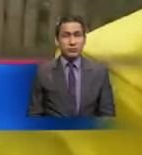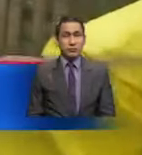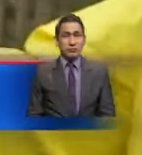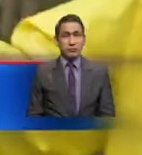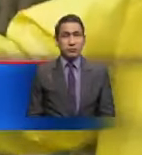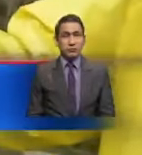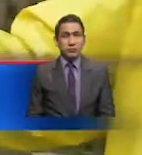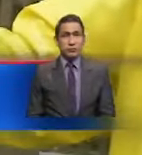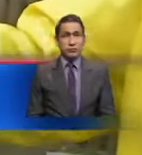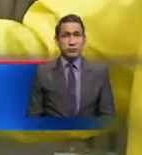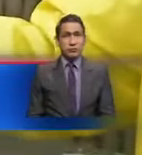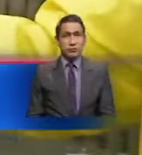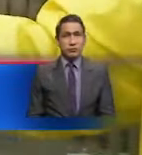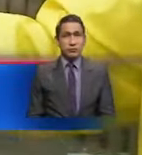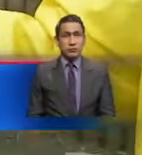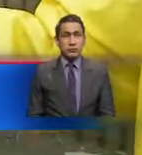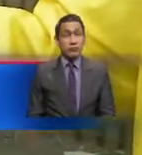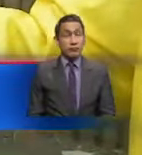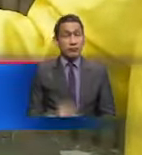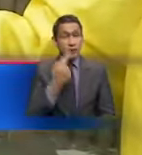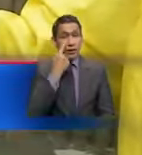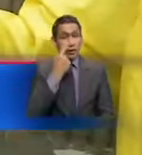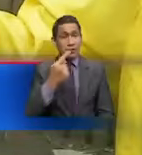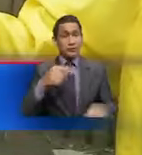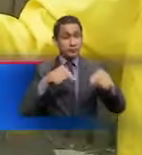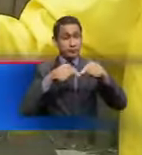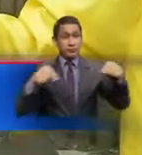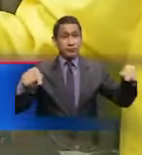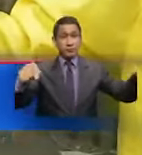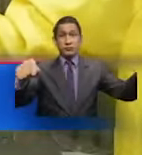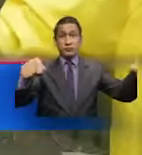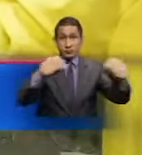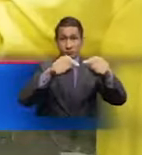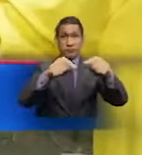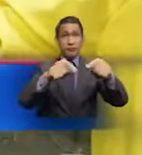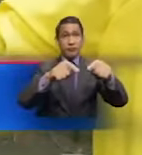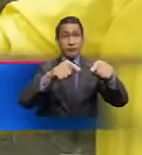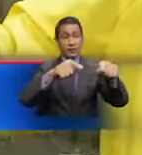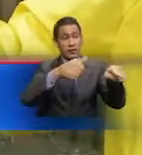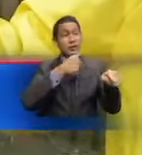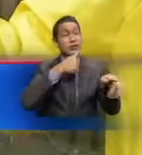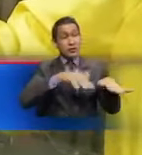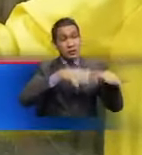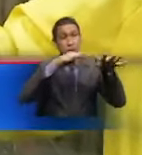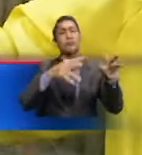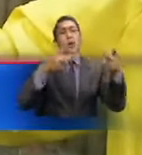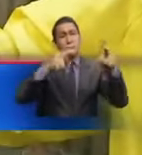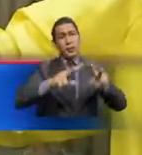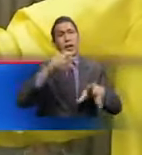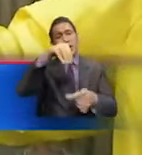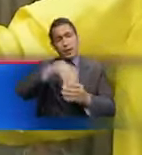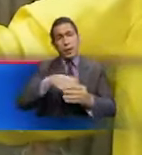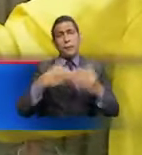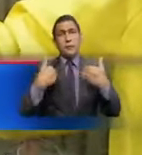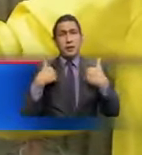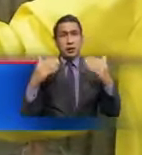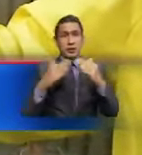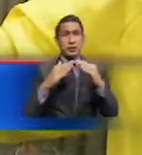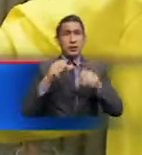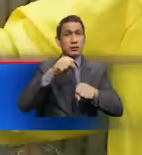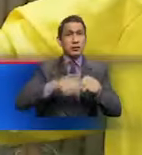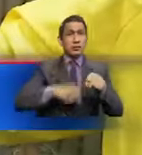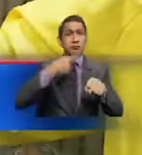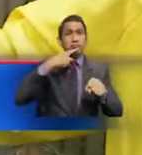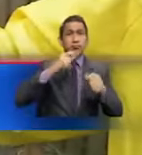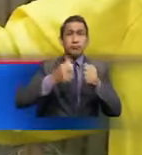tapado. Ajá. Entonces se llenan los patios de allá y de allá para acá me viene toda esa agua a mí. ¿Se le dañaron las puertas? Claro, se me dañó la refri.